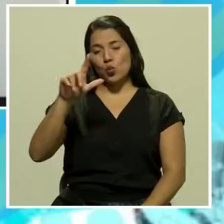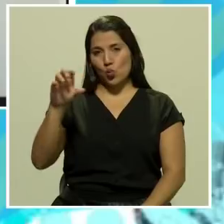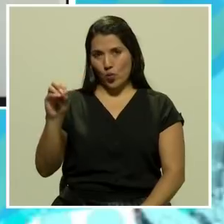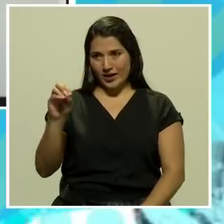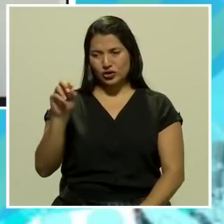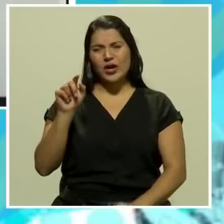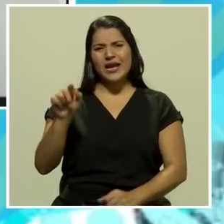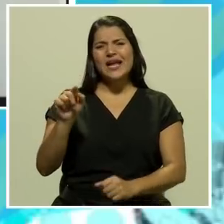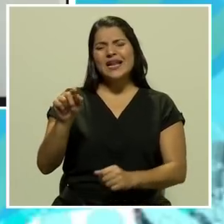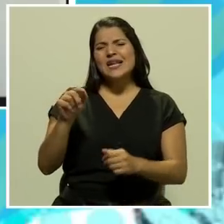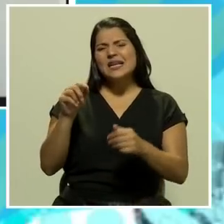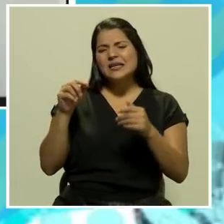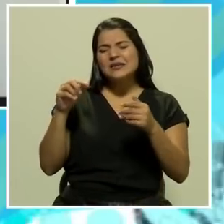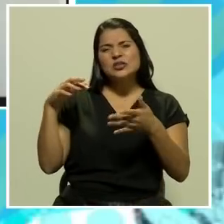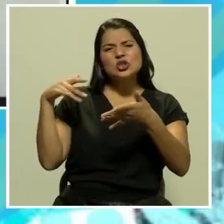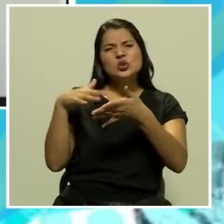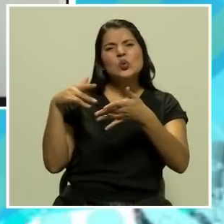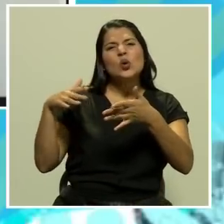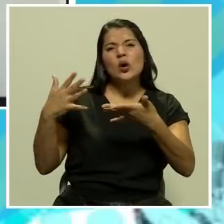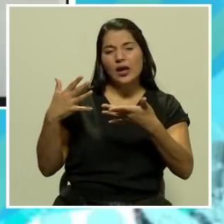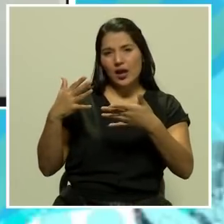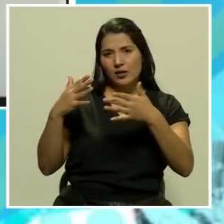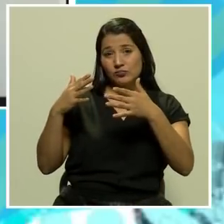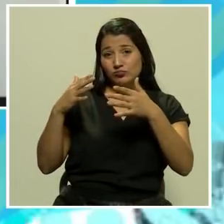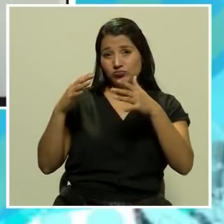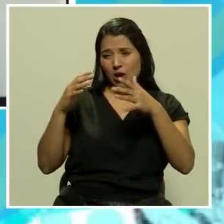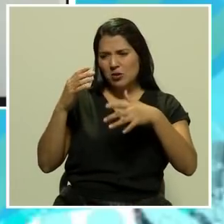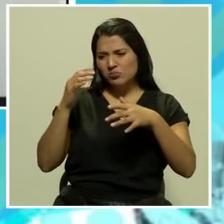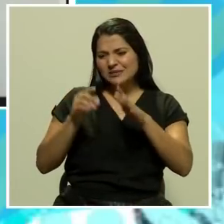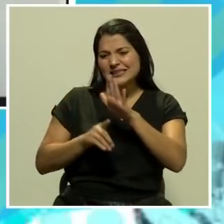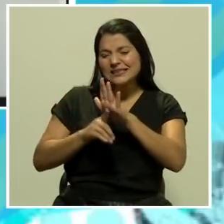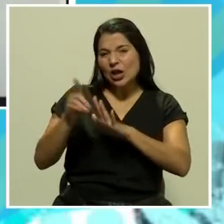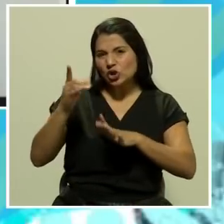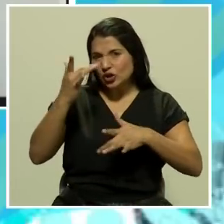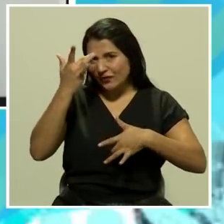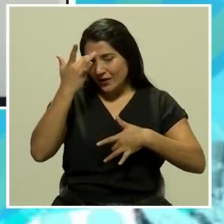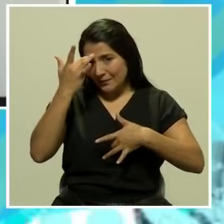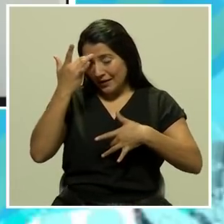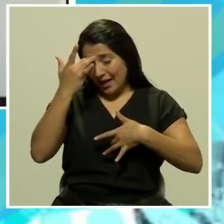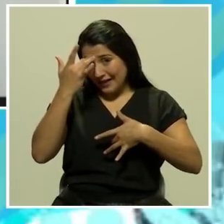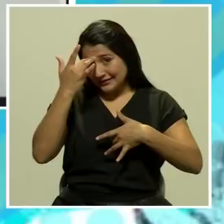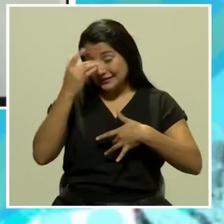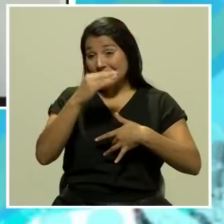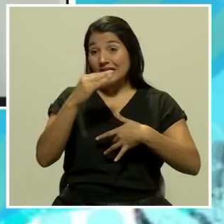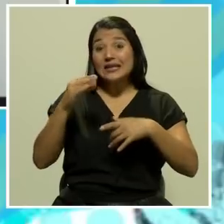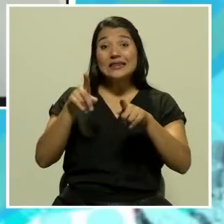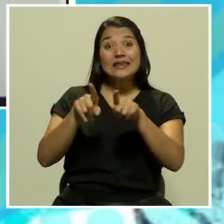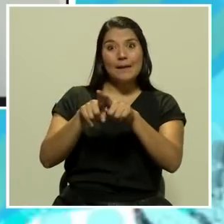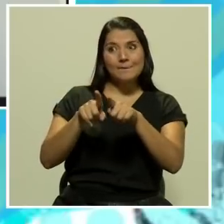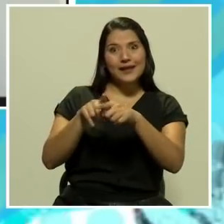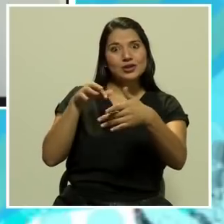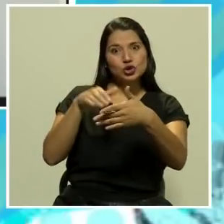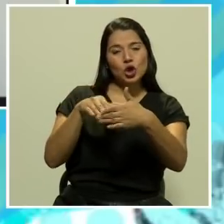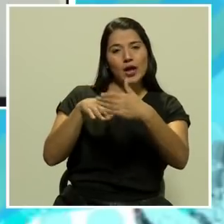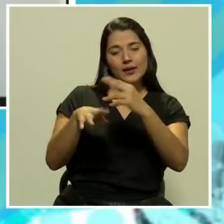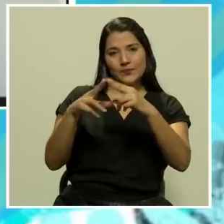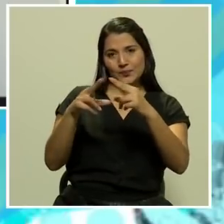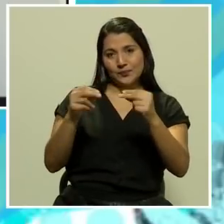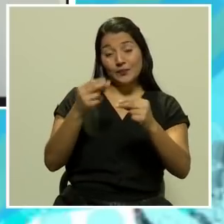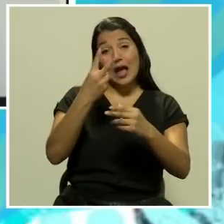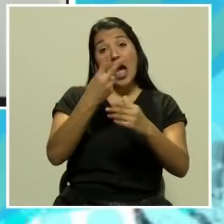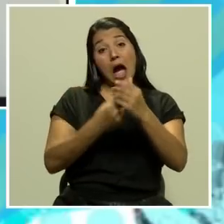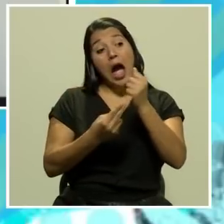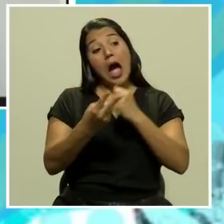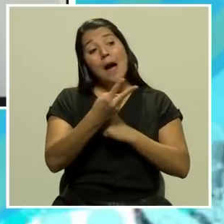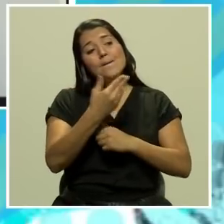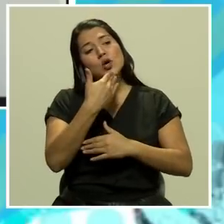en Guadalajara y presidente de la Sociedad Nicaragüense de Medicina. A ambos, muchas gracias por su